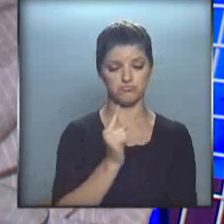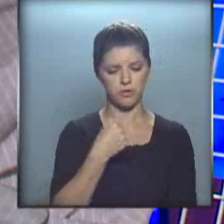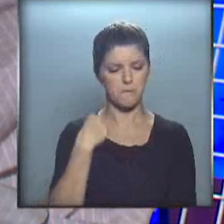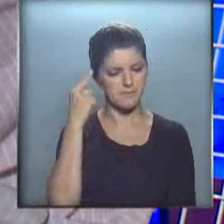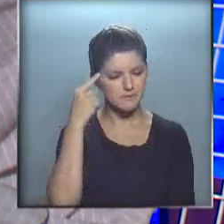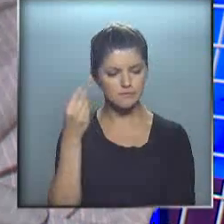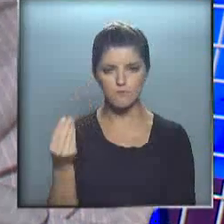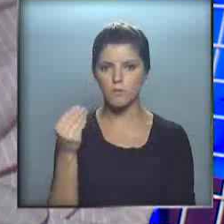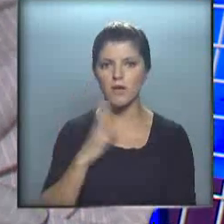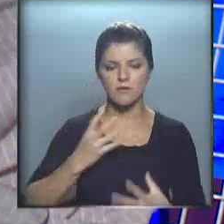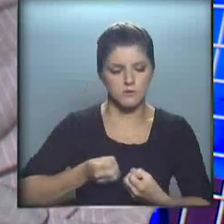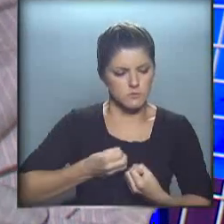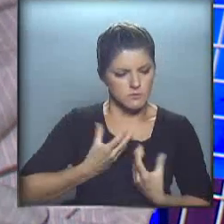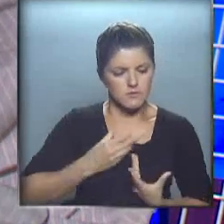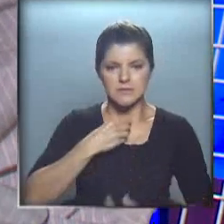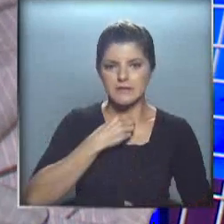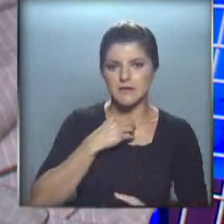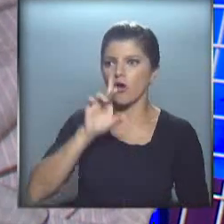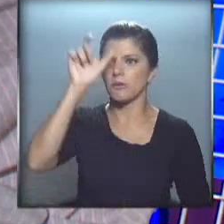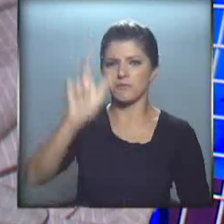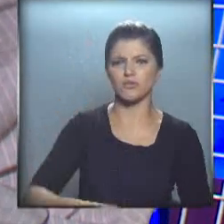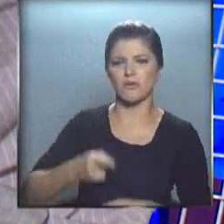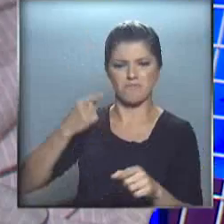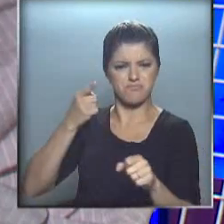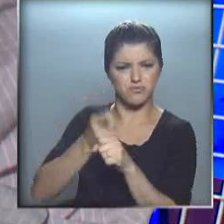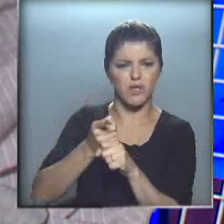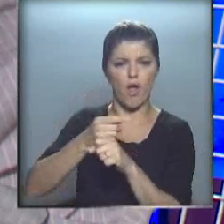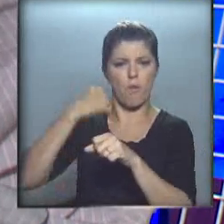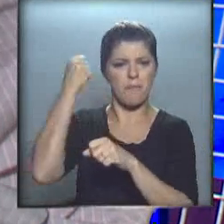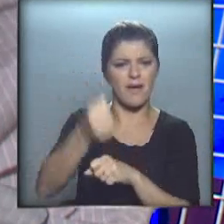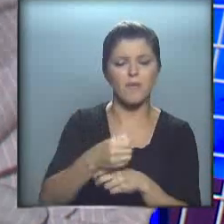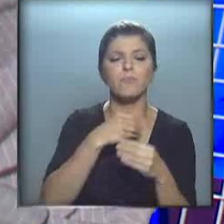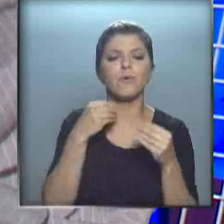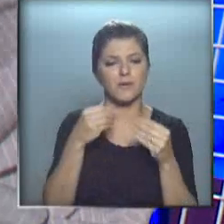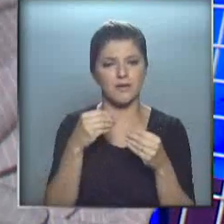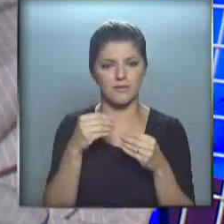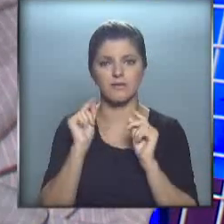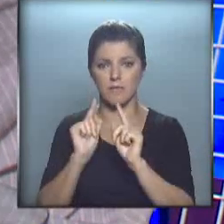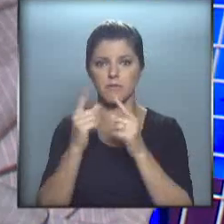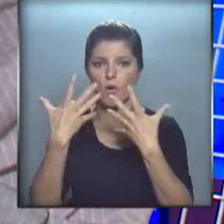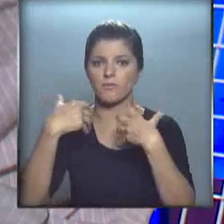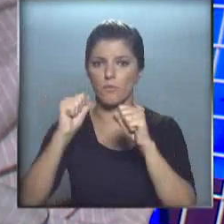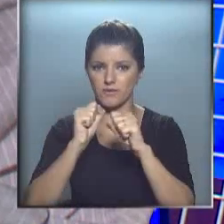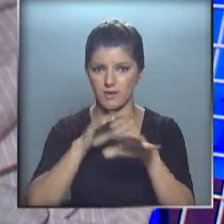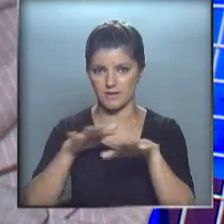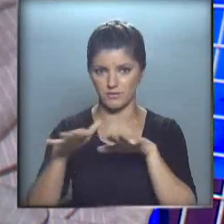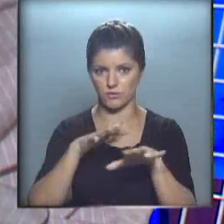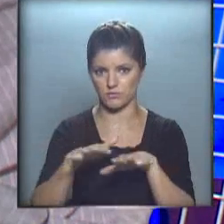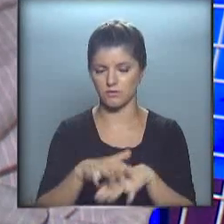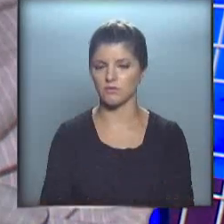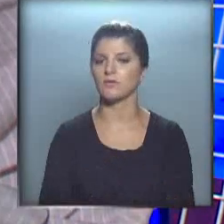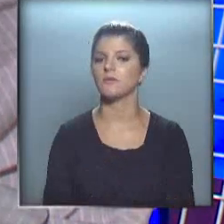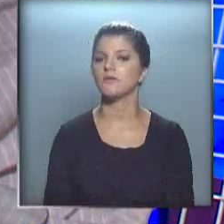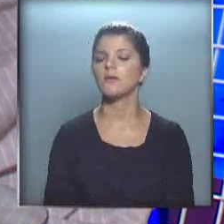qué a veces les brota esta sensación de querer agredir verbalmente, físicamente? Y ahí de encontrar cuáles son las causas que lo ¿De qué consta